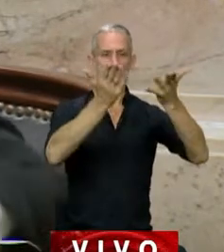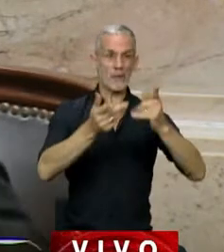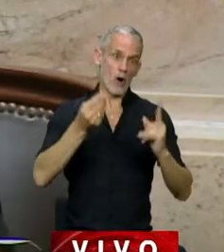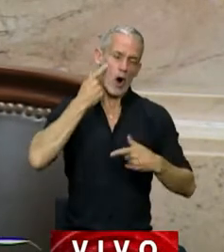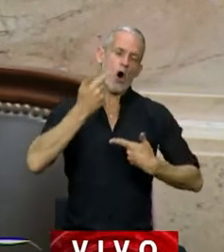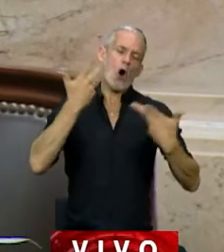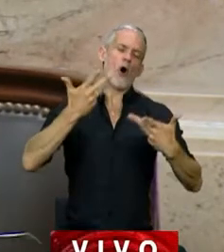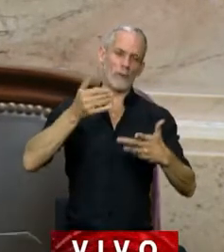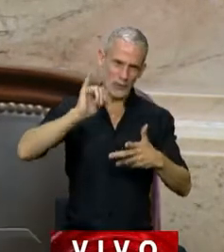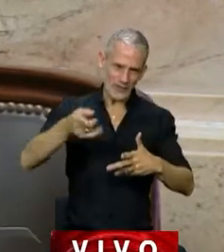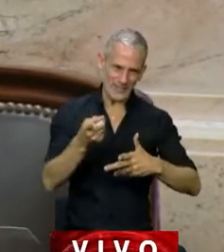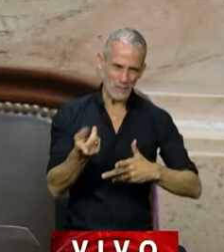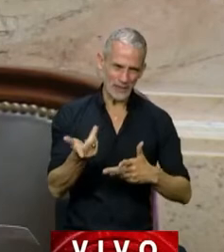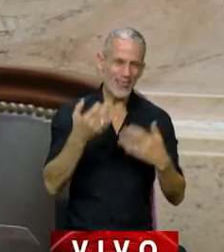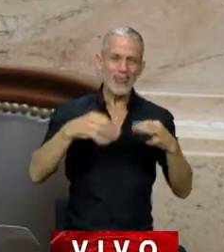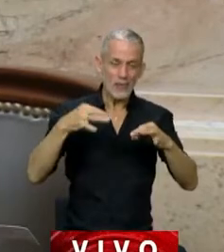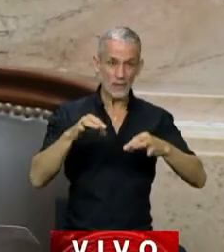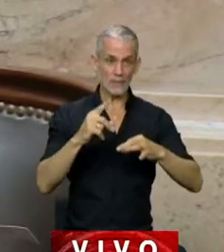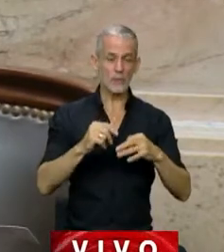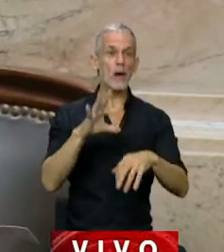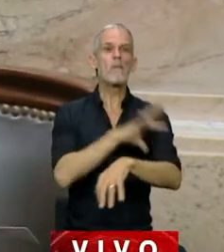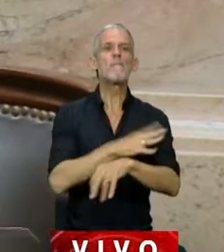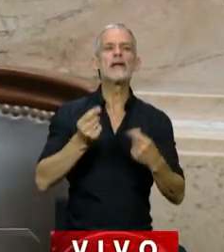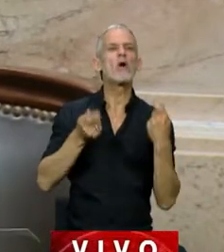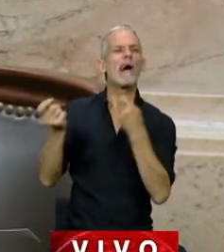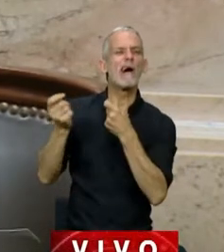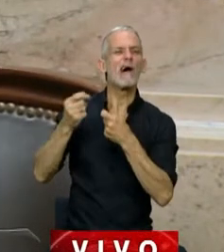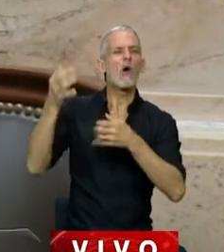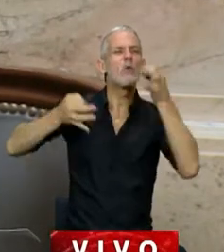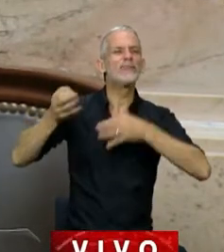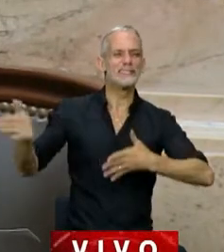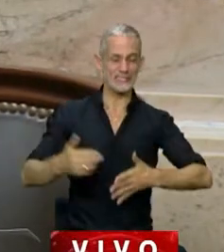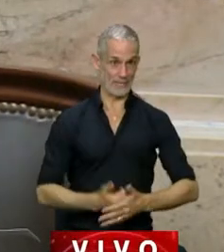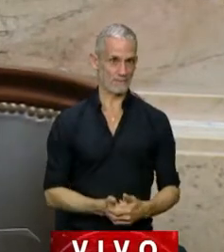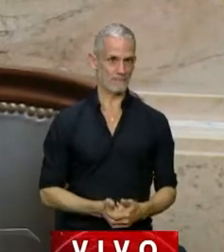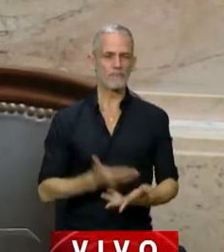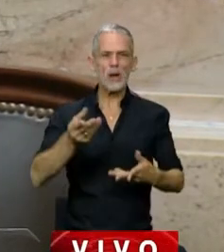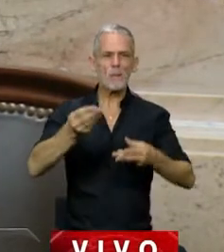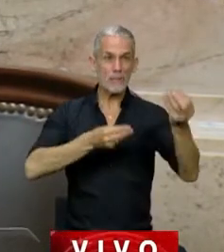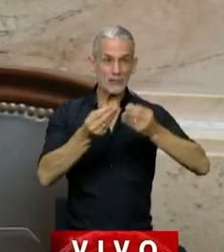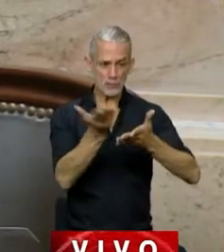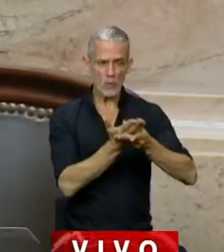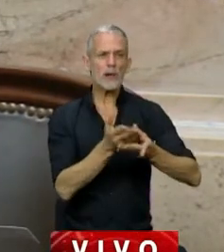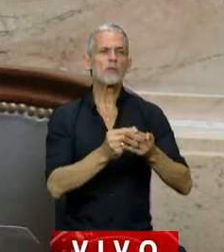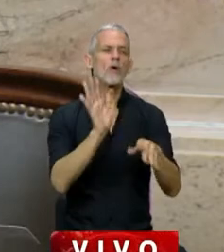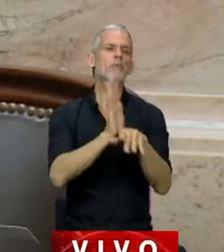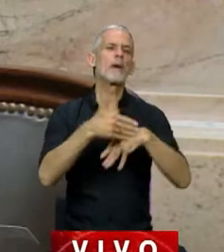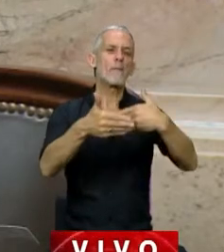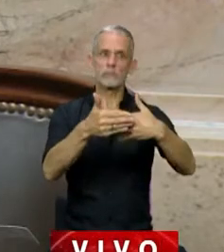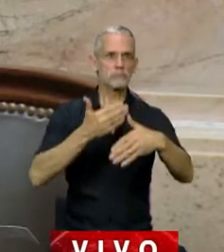por supuesto, no podía faltar la presión sobre la justicia. Es un presupuesto